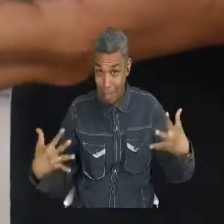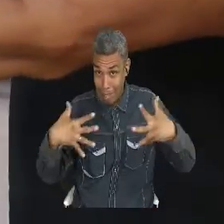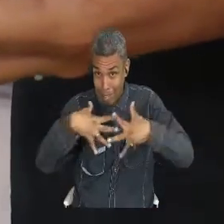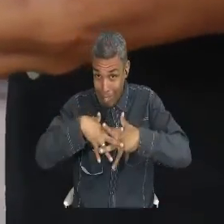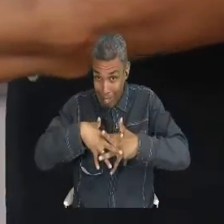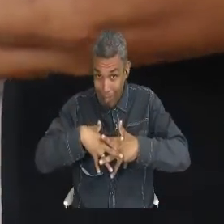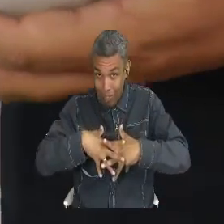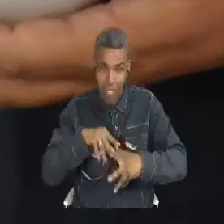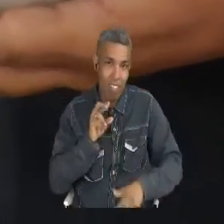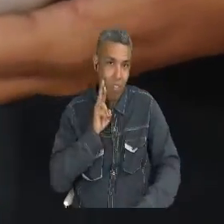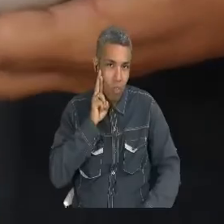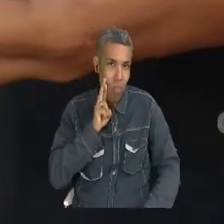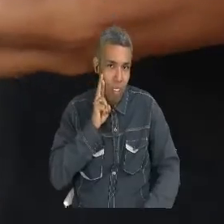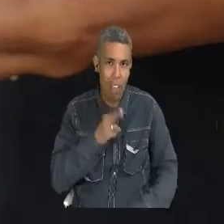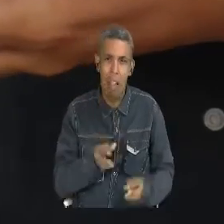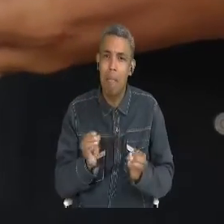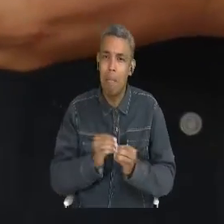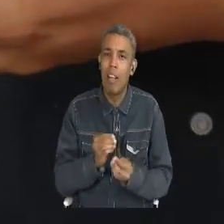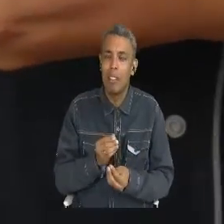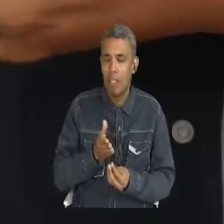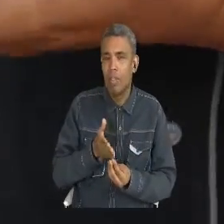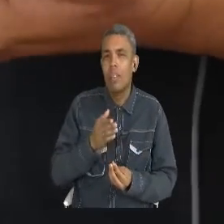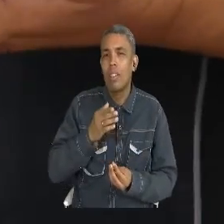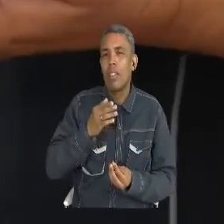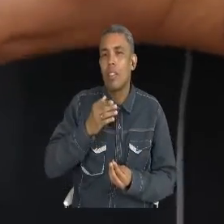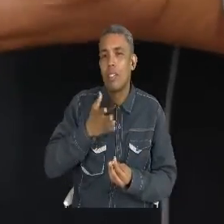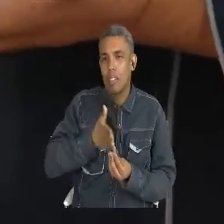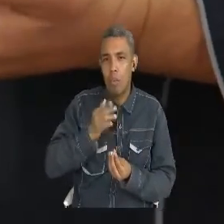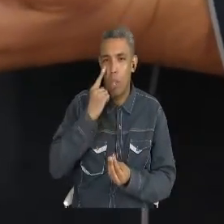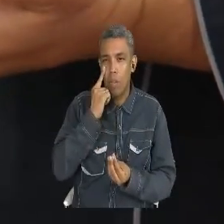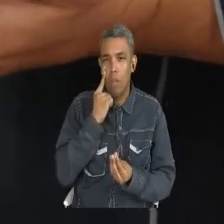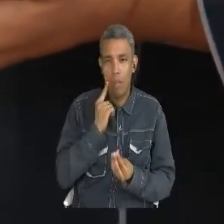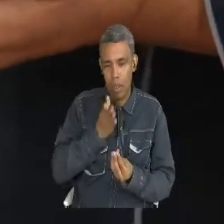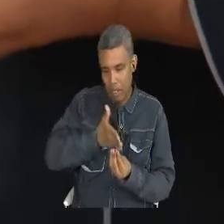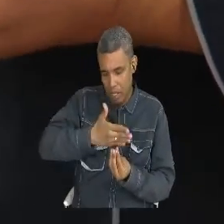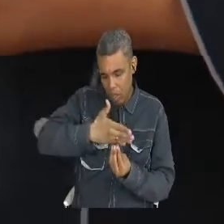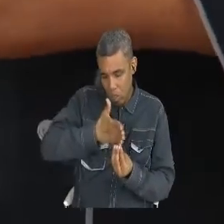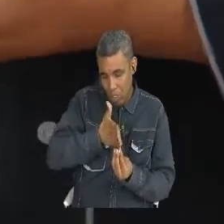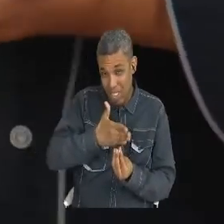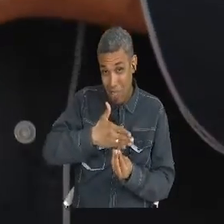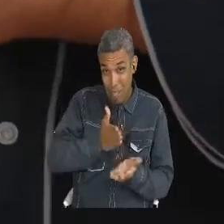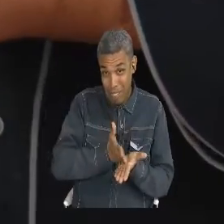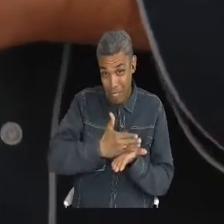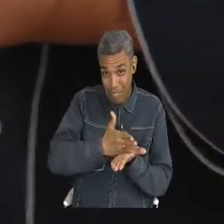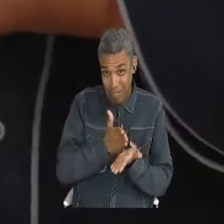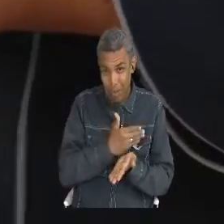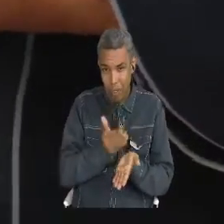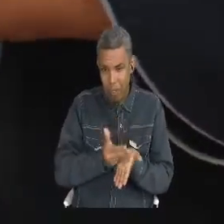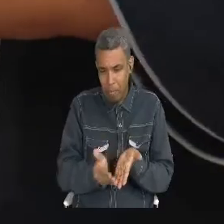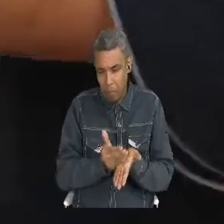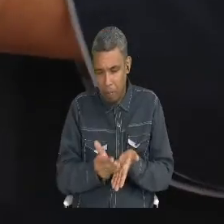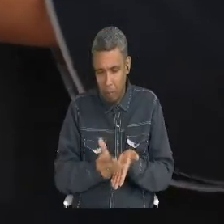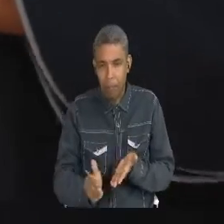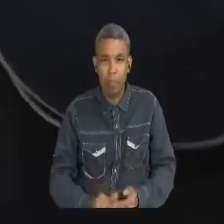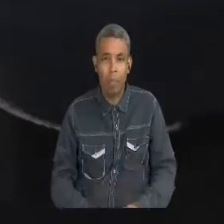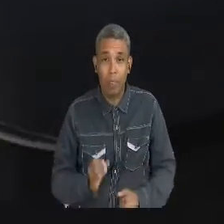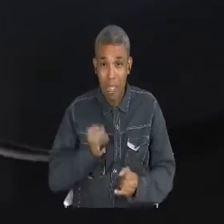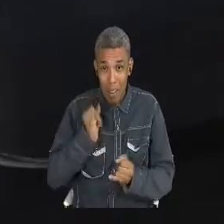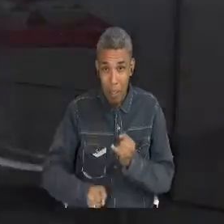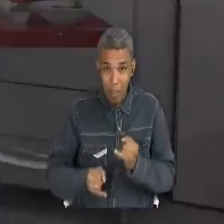que es la cebollita que acabamos de picar. La mini brunoise. Sí, al final le adiciono cilantro. Perfecto. Y